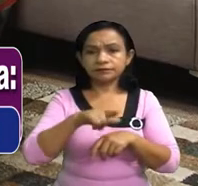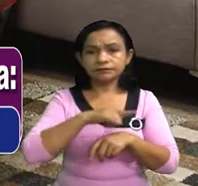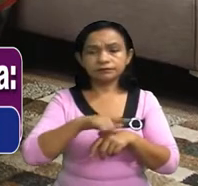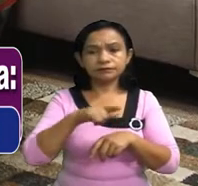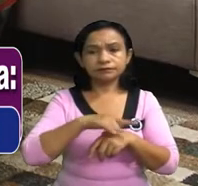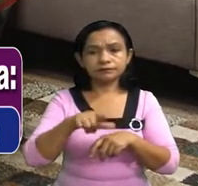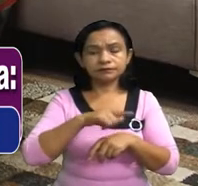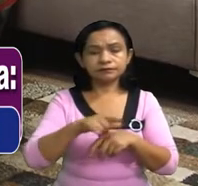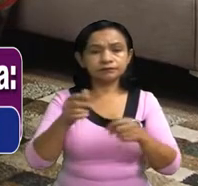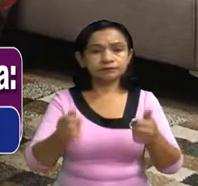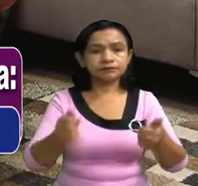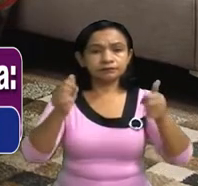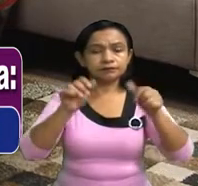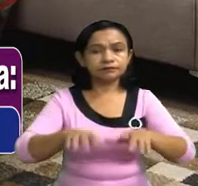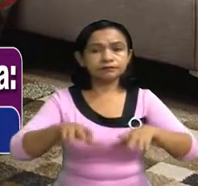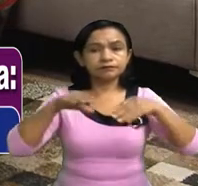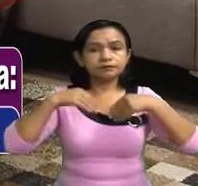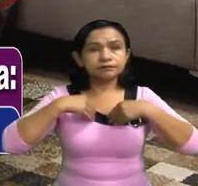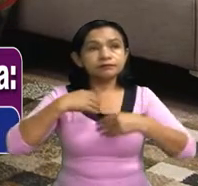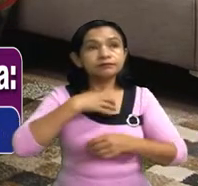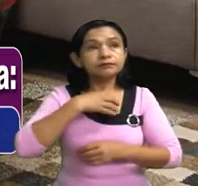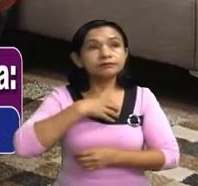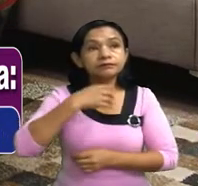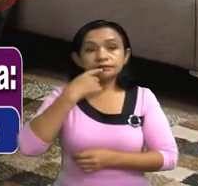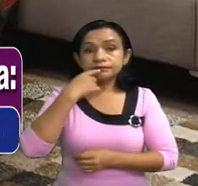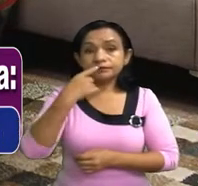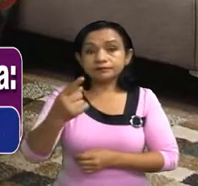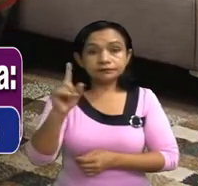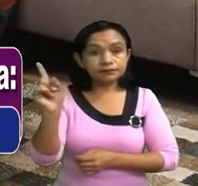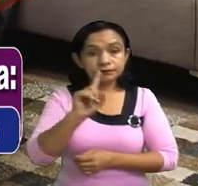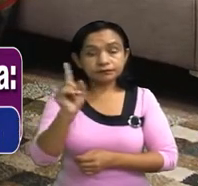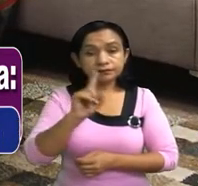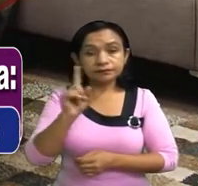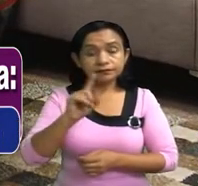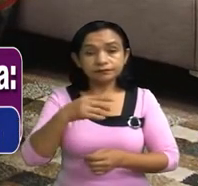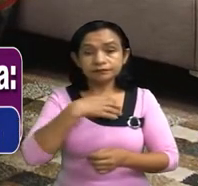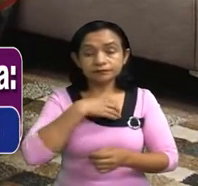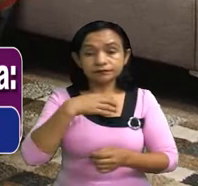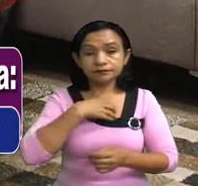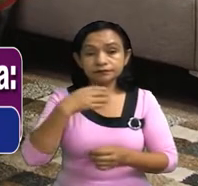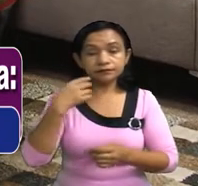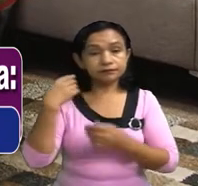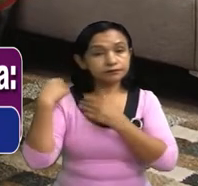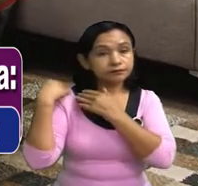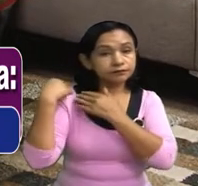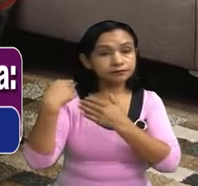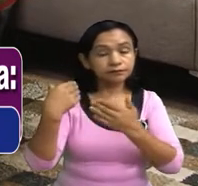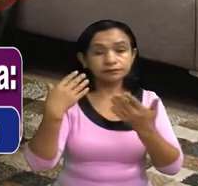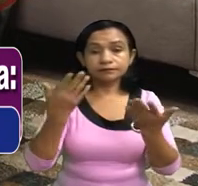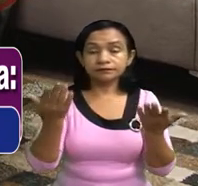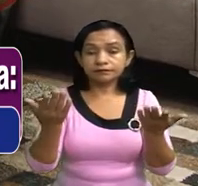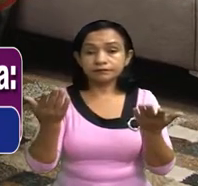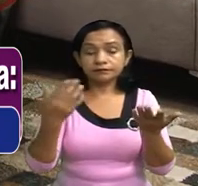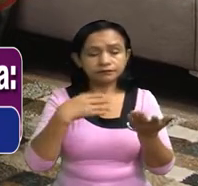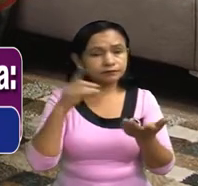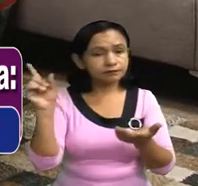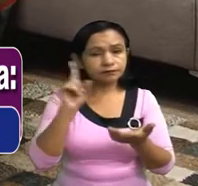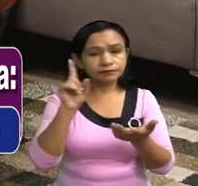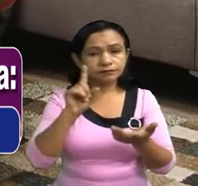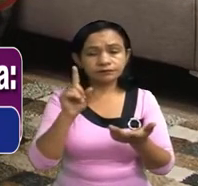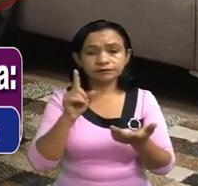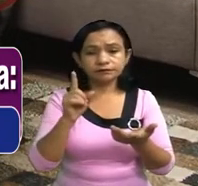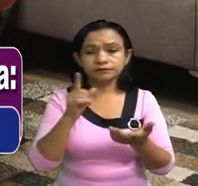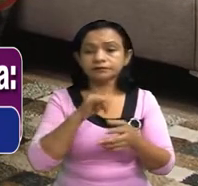la aprobación a lo que decimos. No es esa nuestra misión. Nosotros no buscamos quedar bien